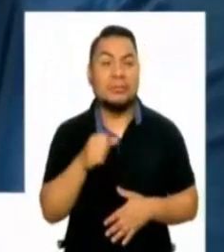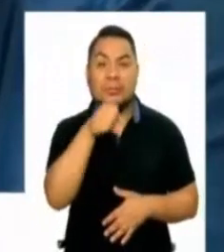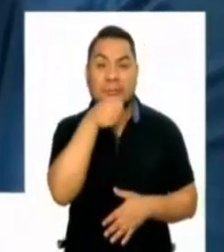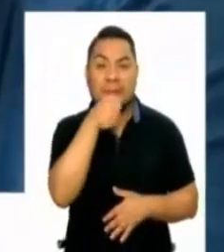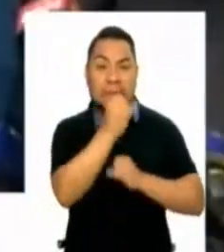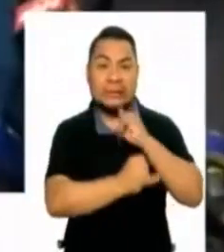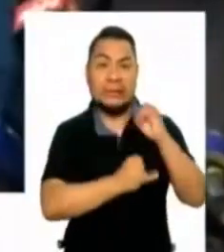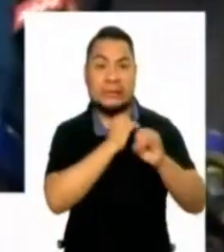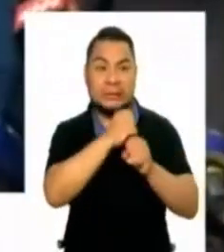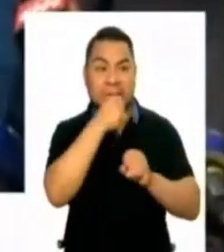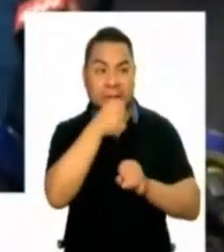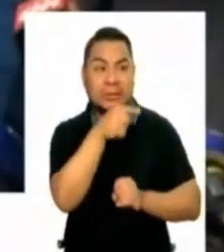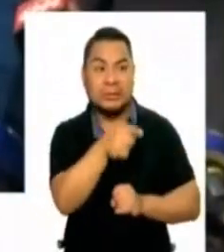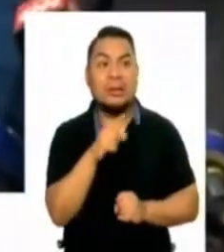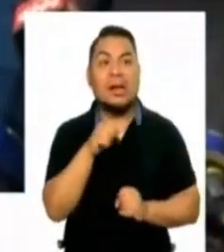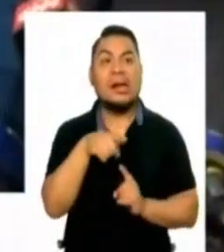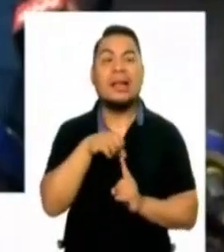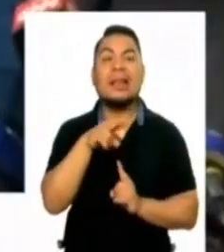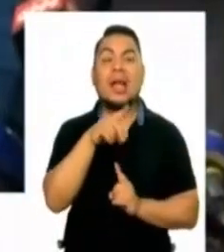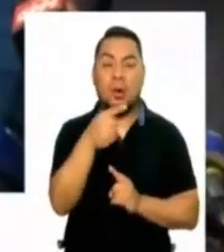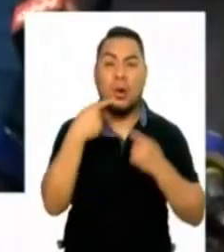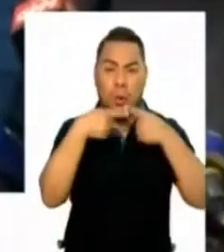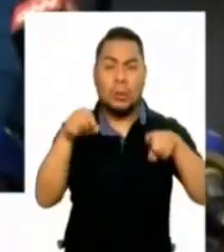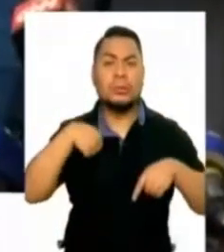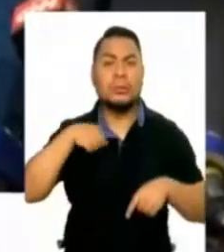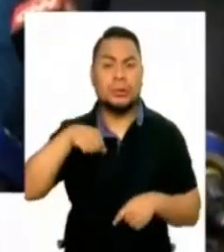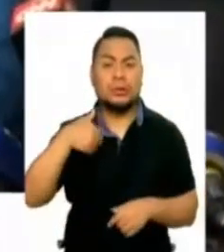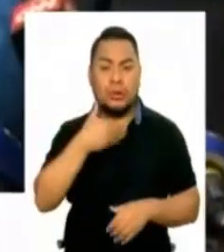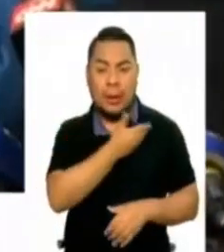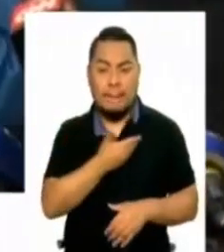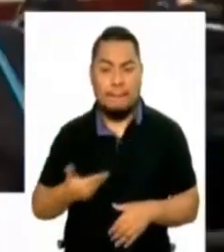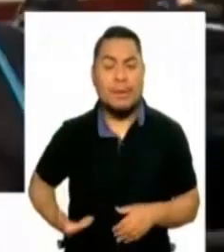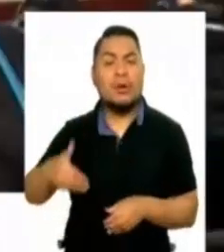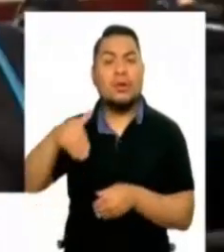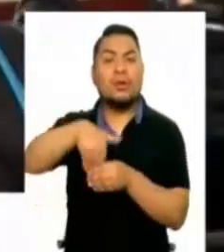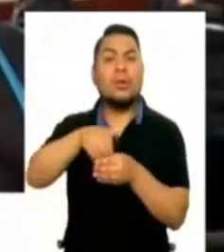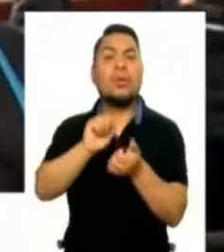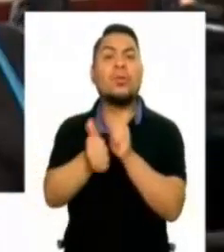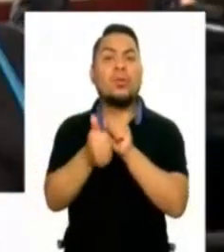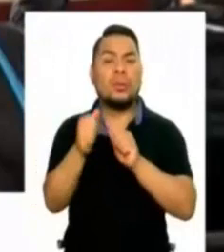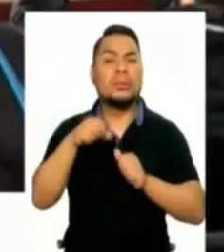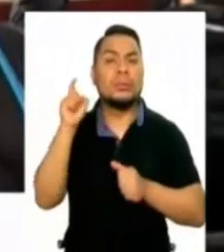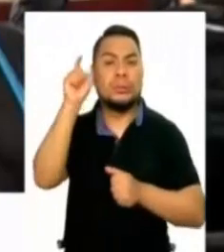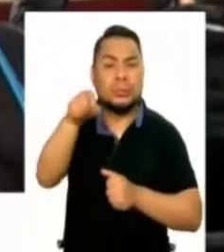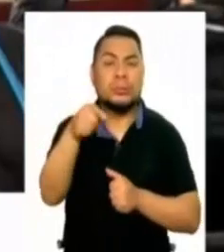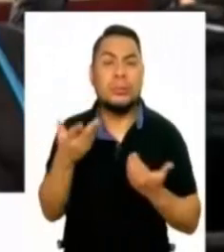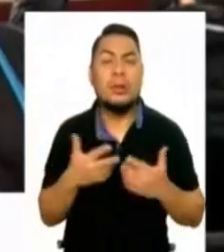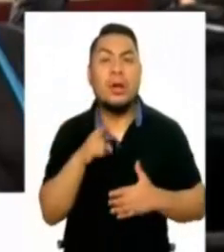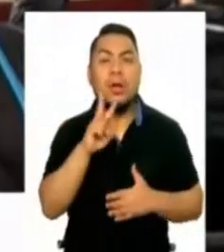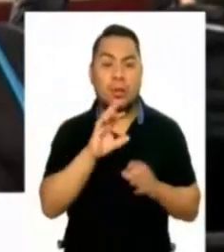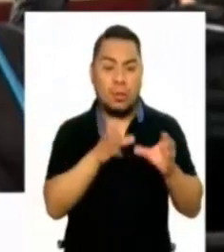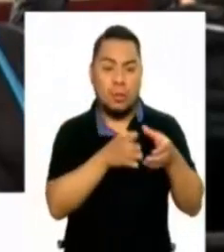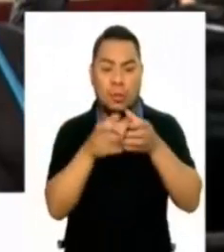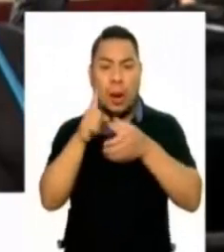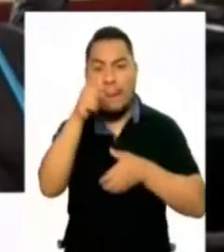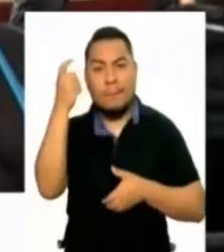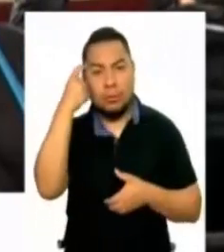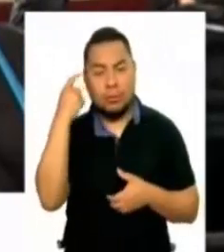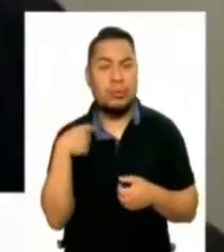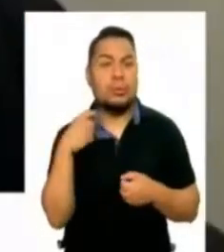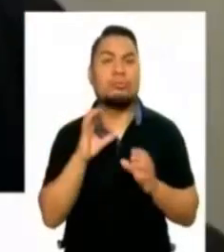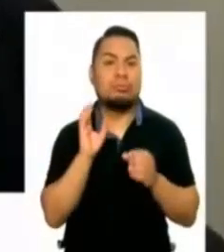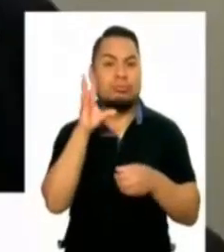extranjera, Antauro Humala anunció que postulará a la presidencia de la República y para ello inscribirá dos movimientos